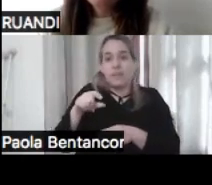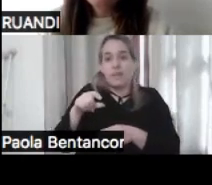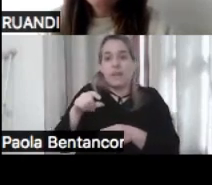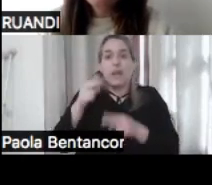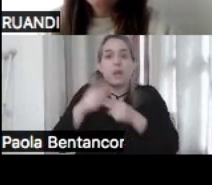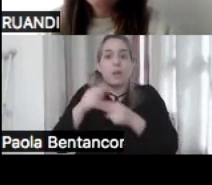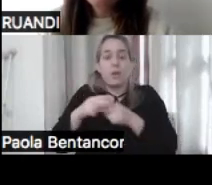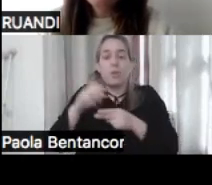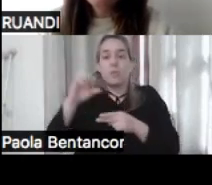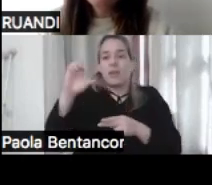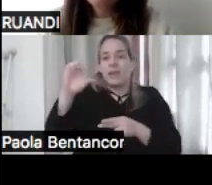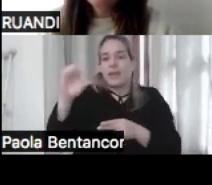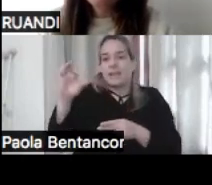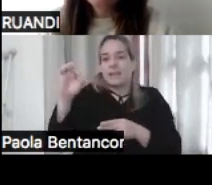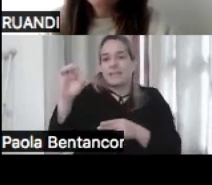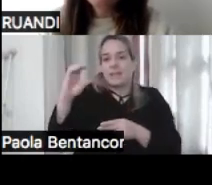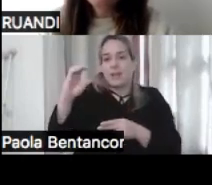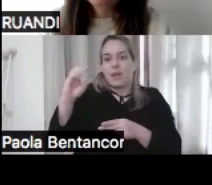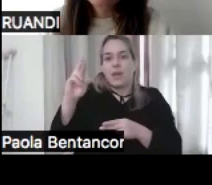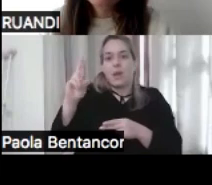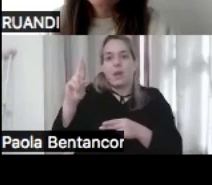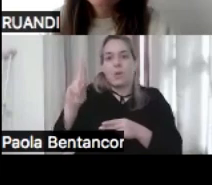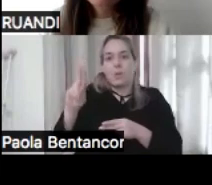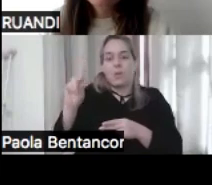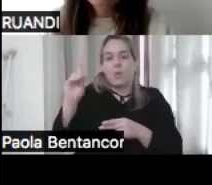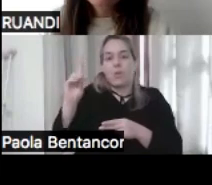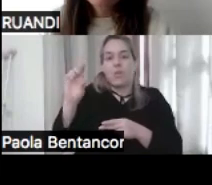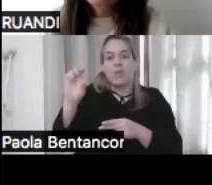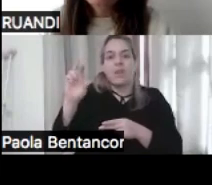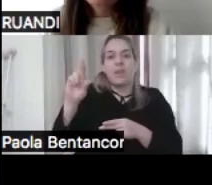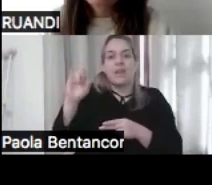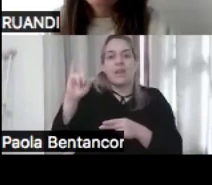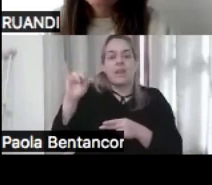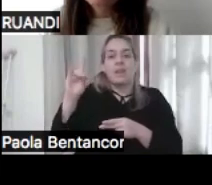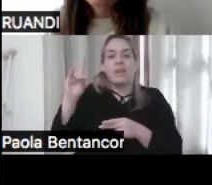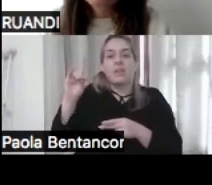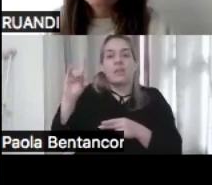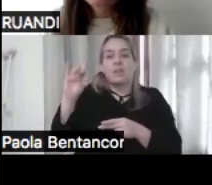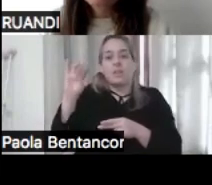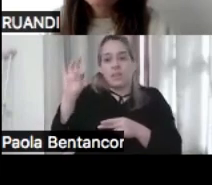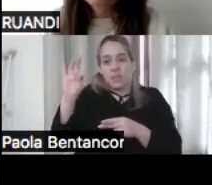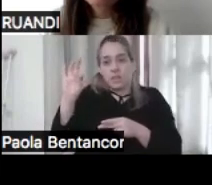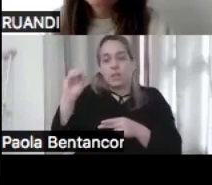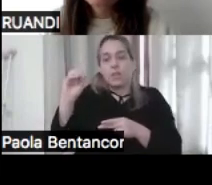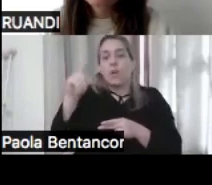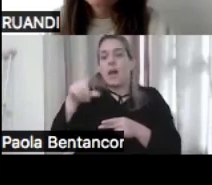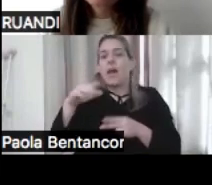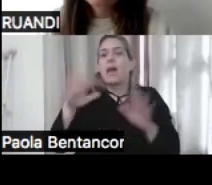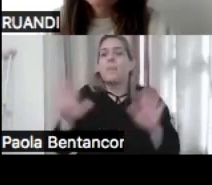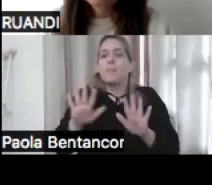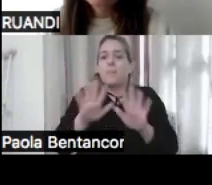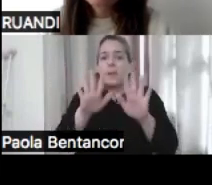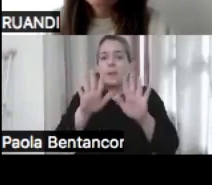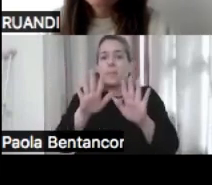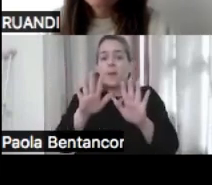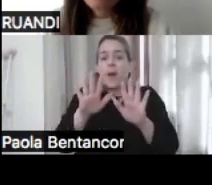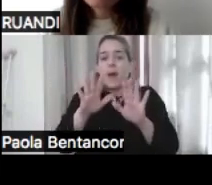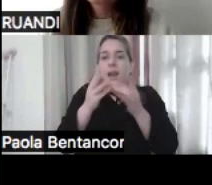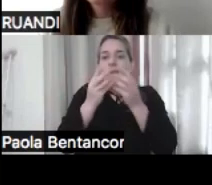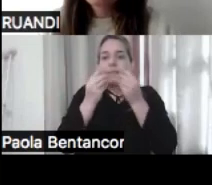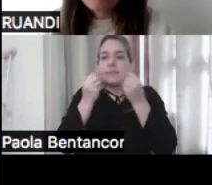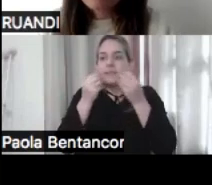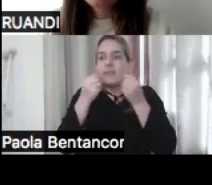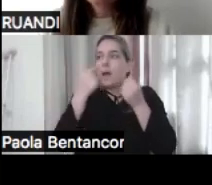que arma unos sets espectaculares para trabajar todo lo que tiene que ver con procesamiento oral, que la verdad que